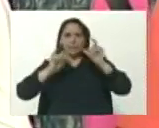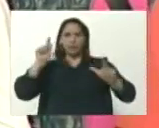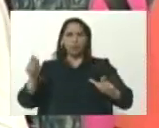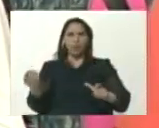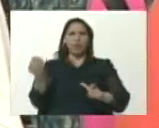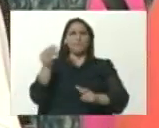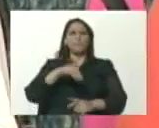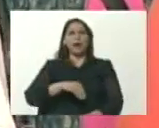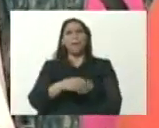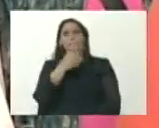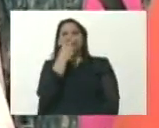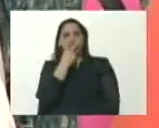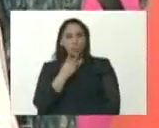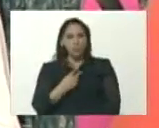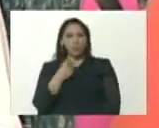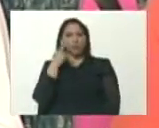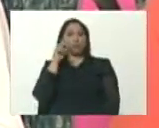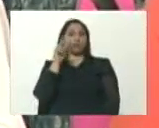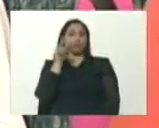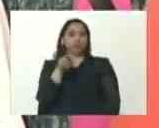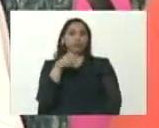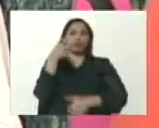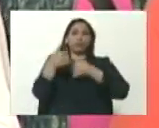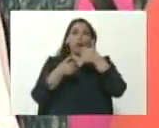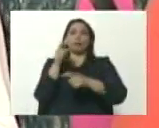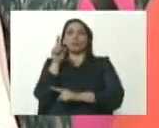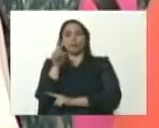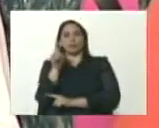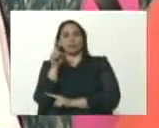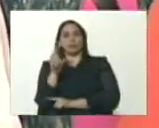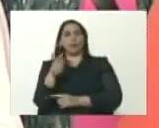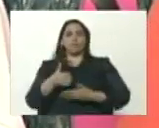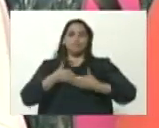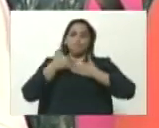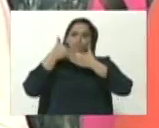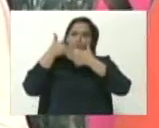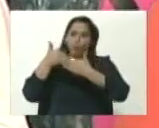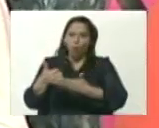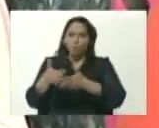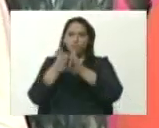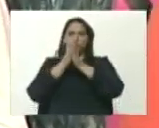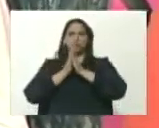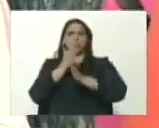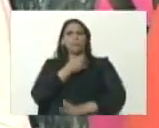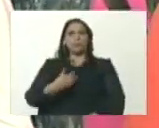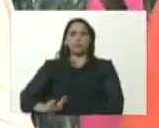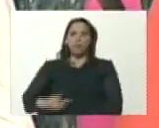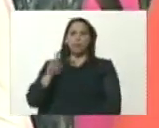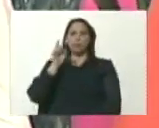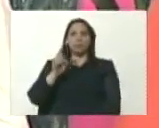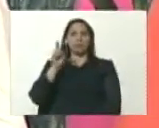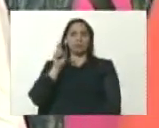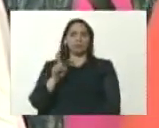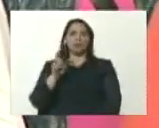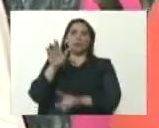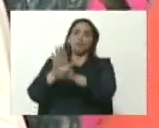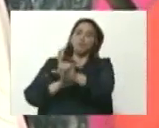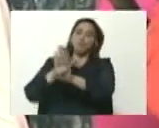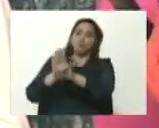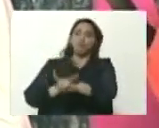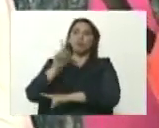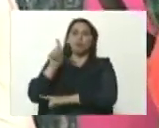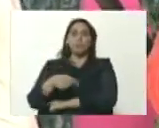vulnerable, presidente, a ver sus inquietudes, a ayudarlos, presidente, en lo que necesiten. También